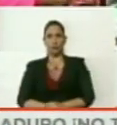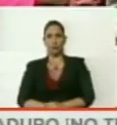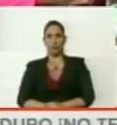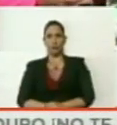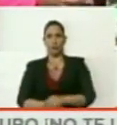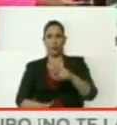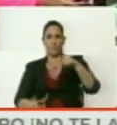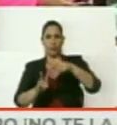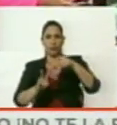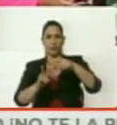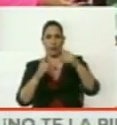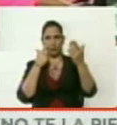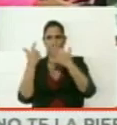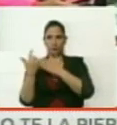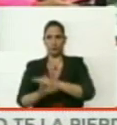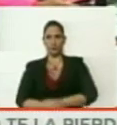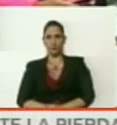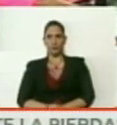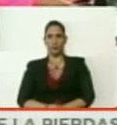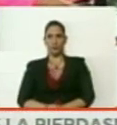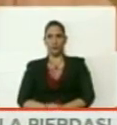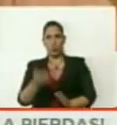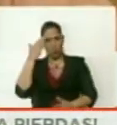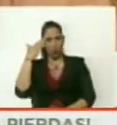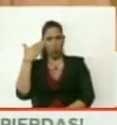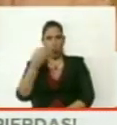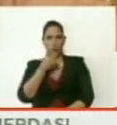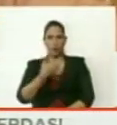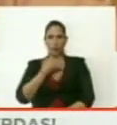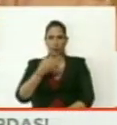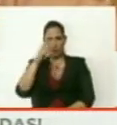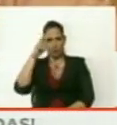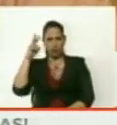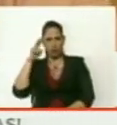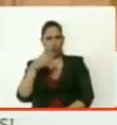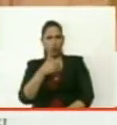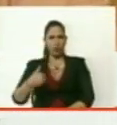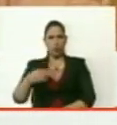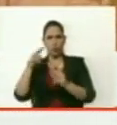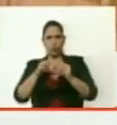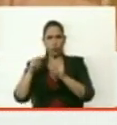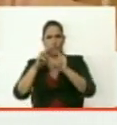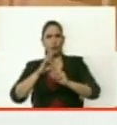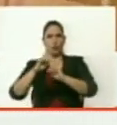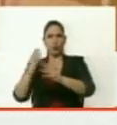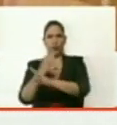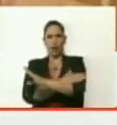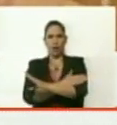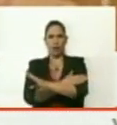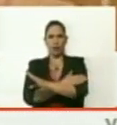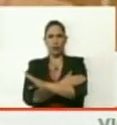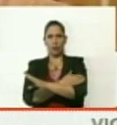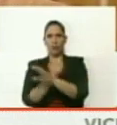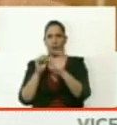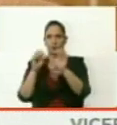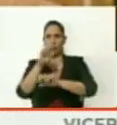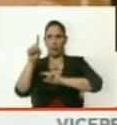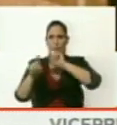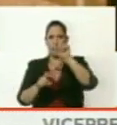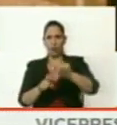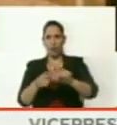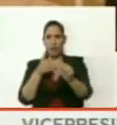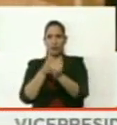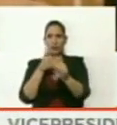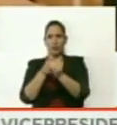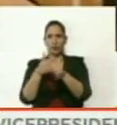por Venezolana de Televisión. Hola, buenas tardes, canciller. Quisiera conocer la respuesta ante la siguiente pregunta. El asesor de seguridad de la